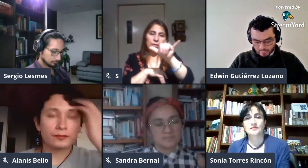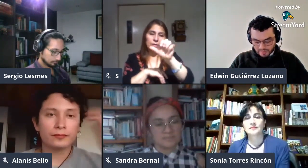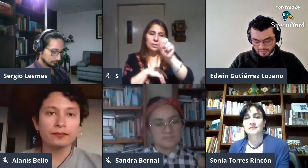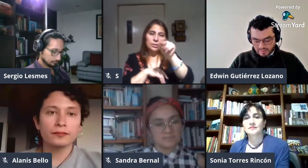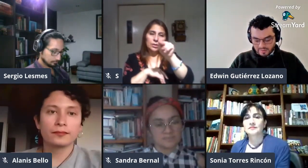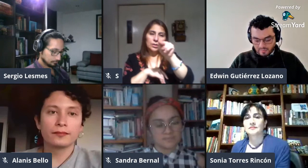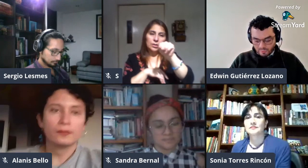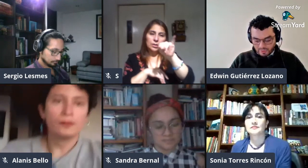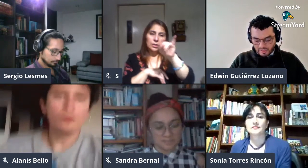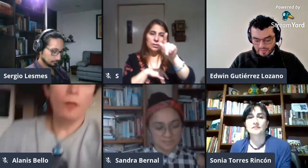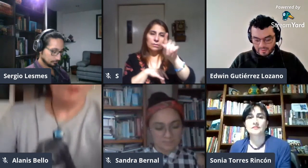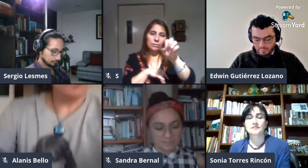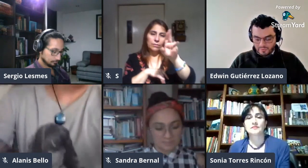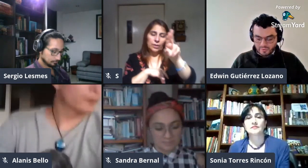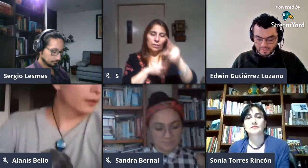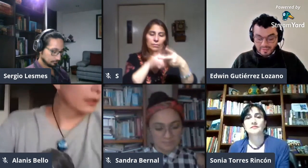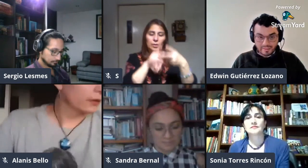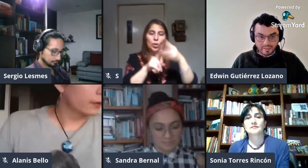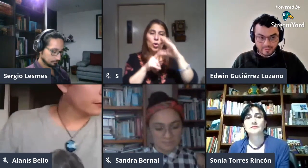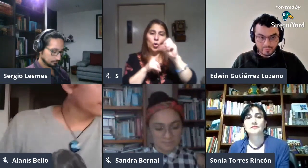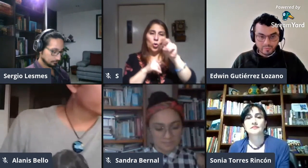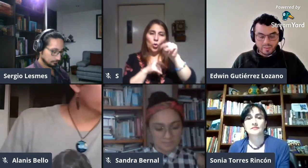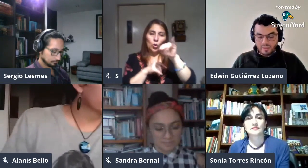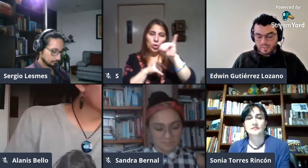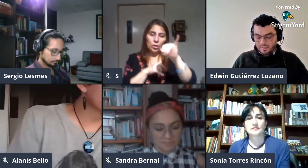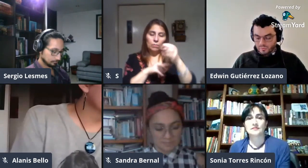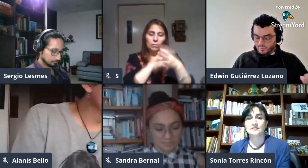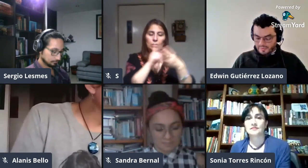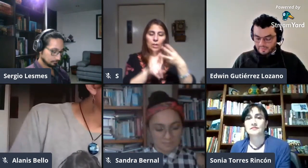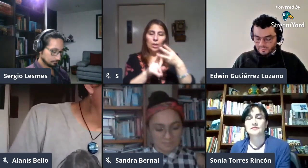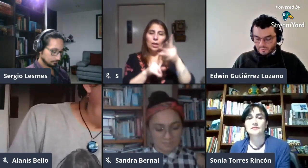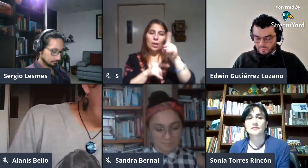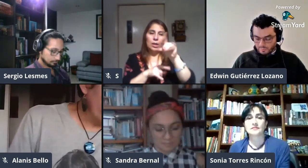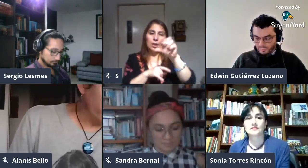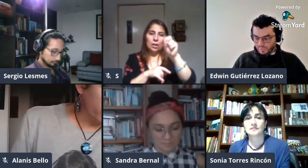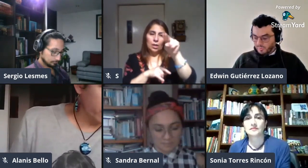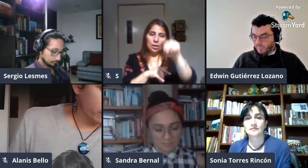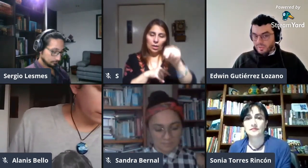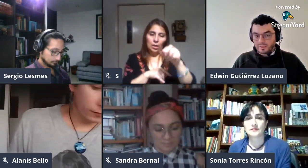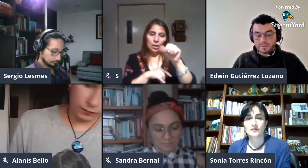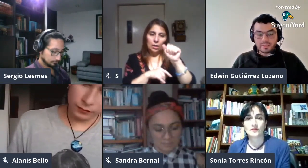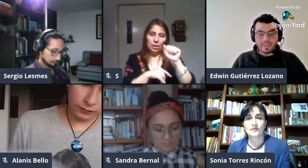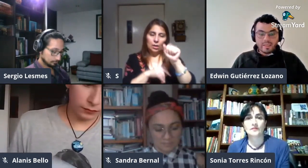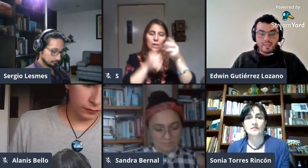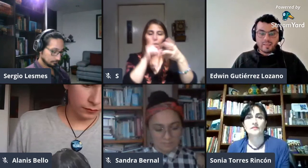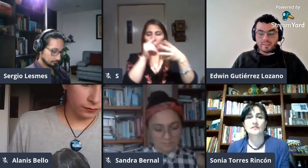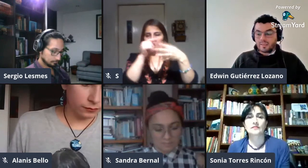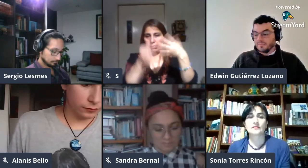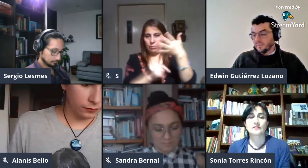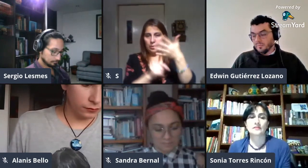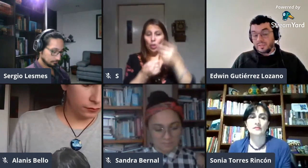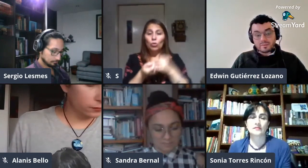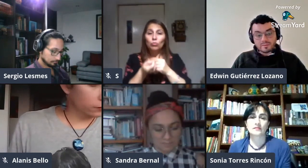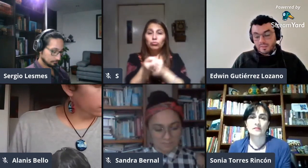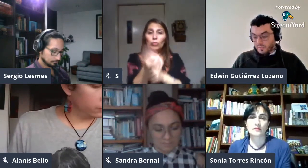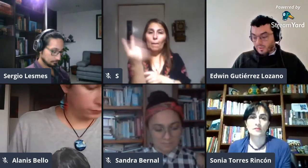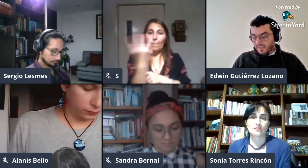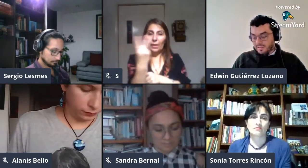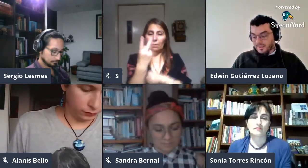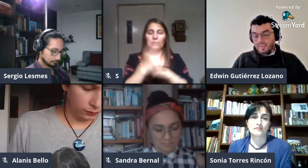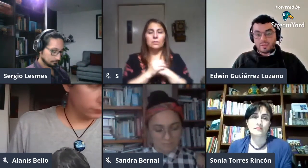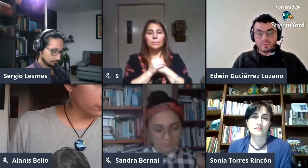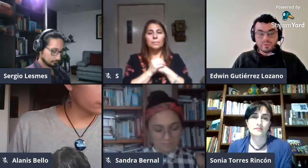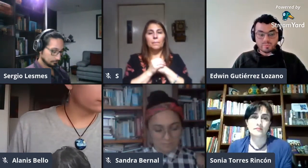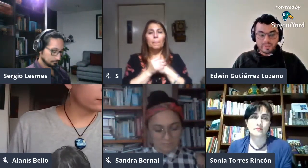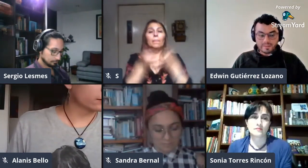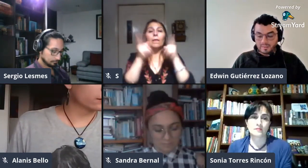profesora Connie Martínez y moderará la profesora Diana Guerrero, que eso va a ser nuestro próximo viernes. También quiero